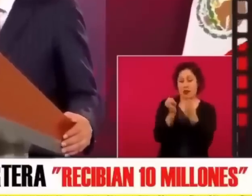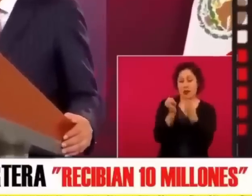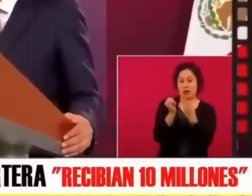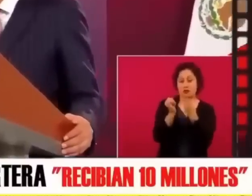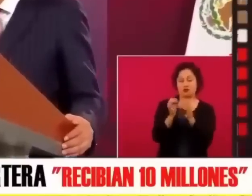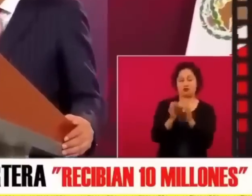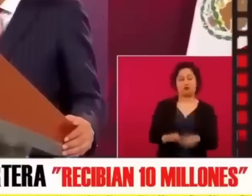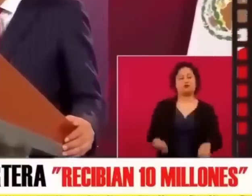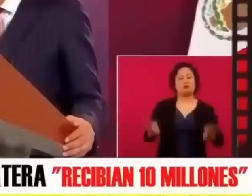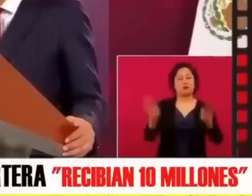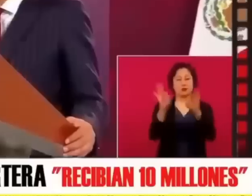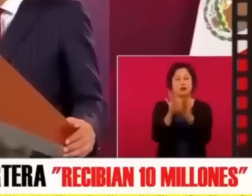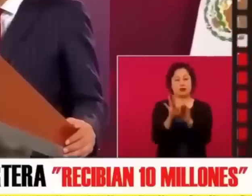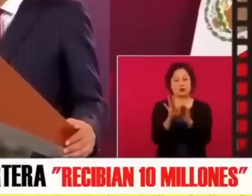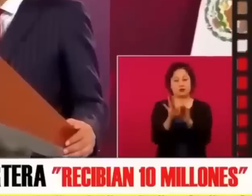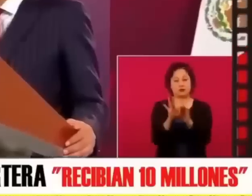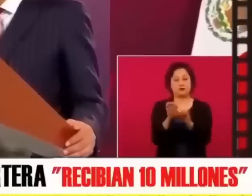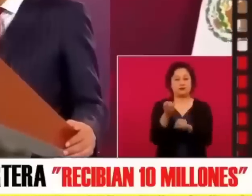inteligencia,